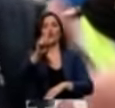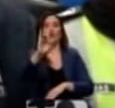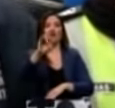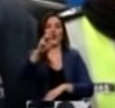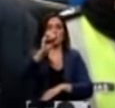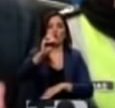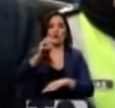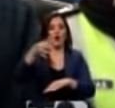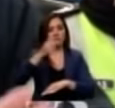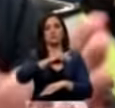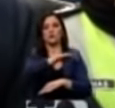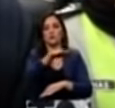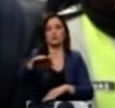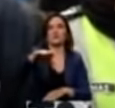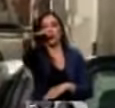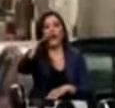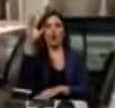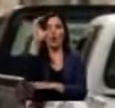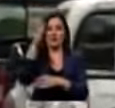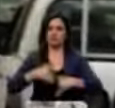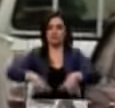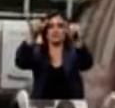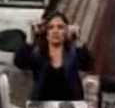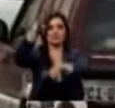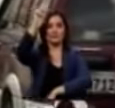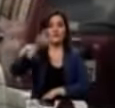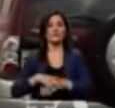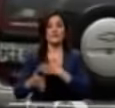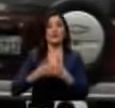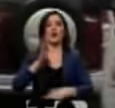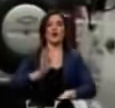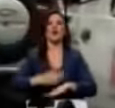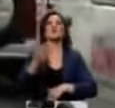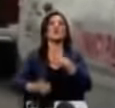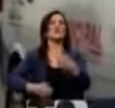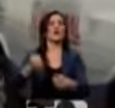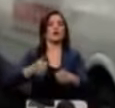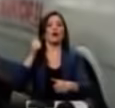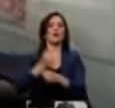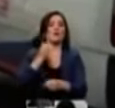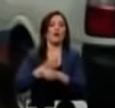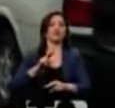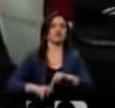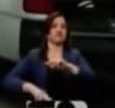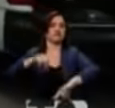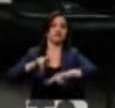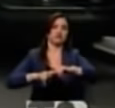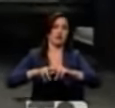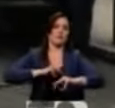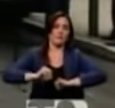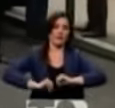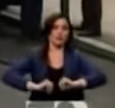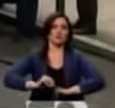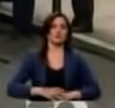de circulación por la Gran Colombia hacia el norte. El cierre parcial se debe a trabajos del Metro de Quito. La zona que vamos a cortar en